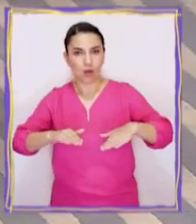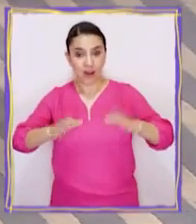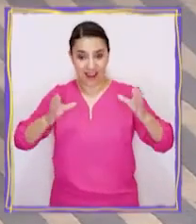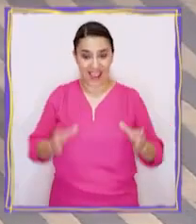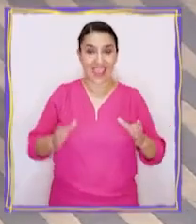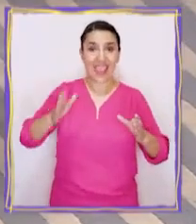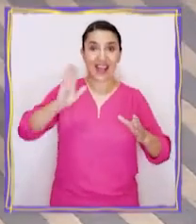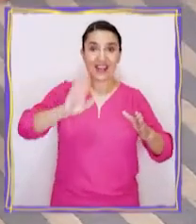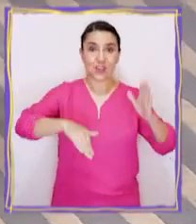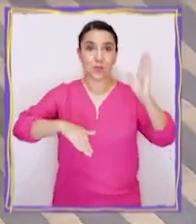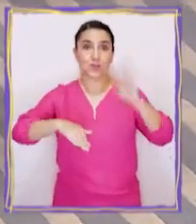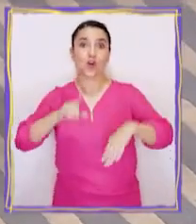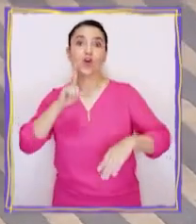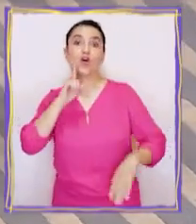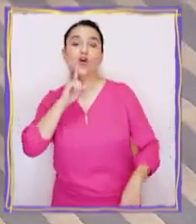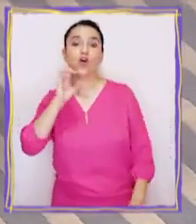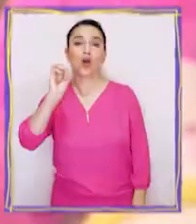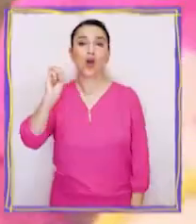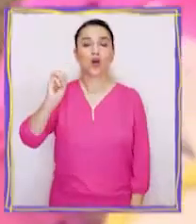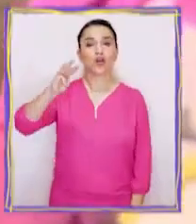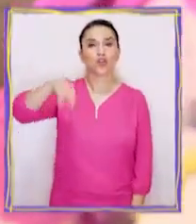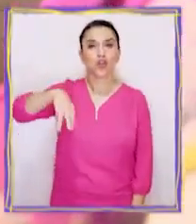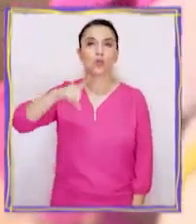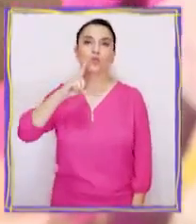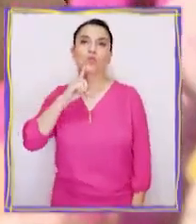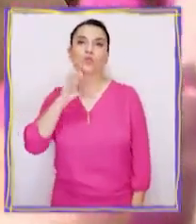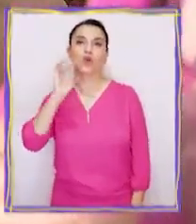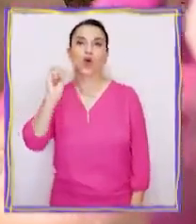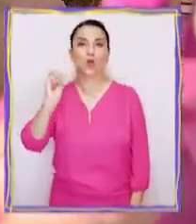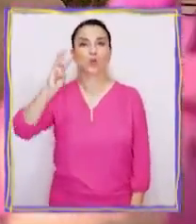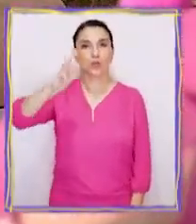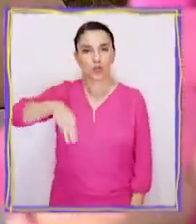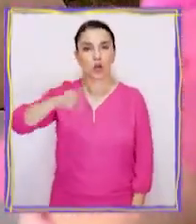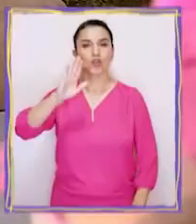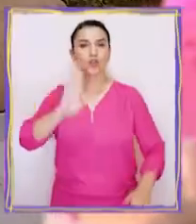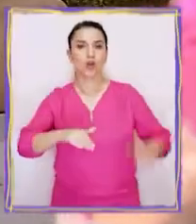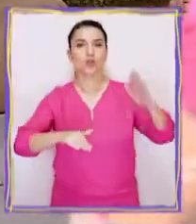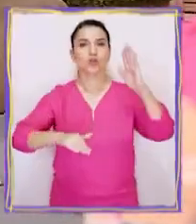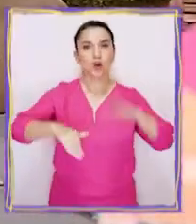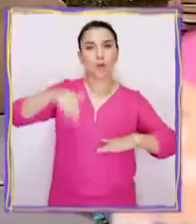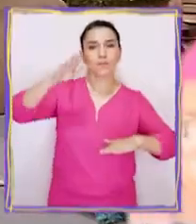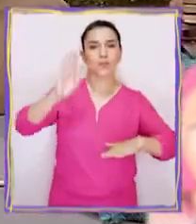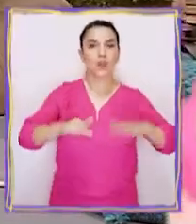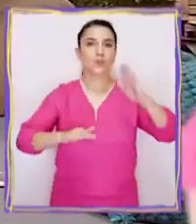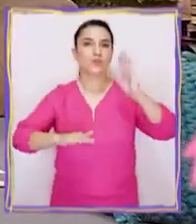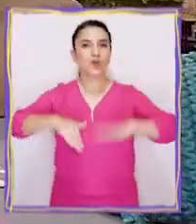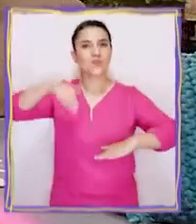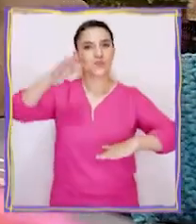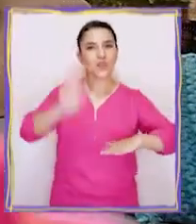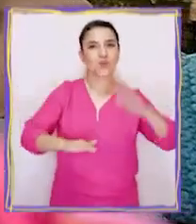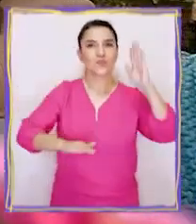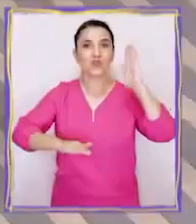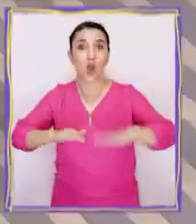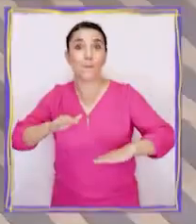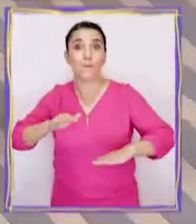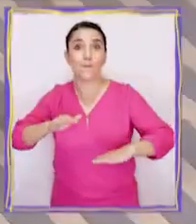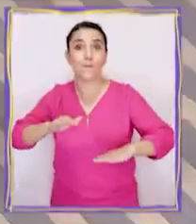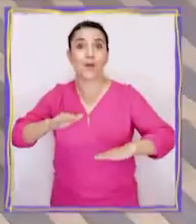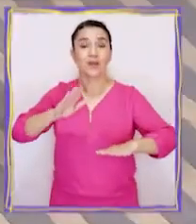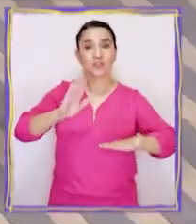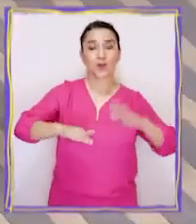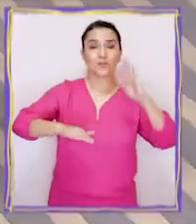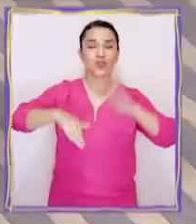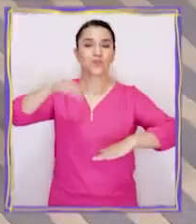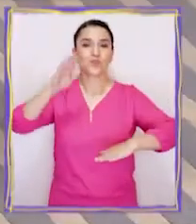El tambor hace tom, tom, tom, tom, tom, tom, tom, tom, tom, tom,